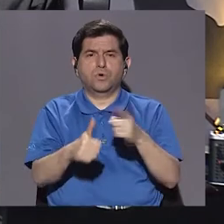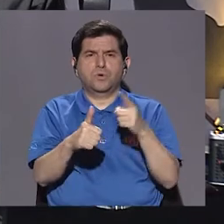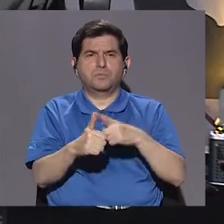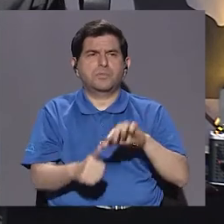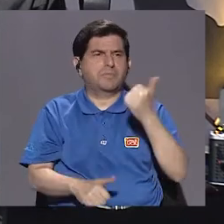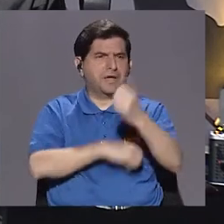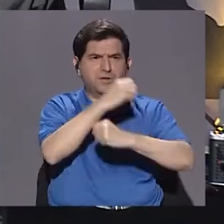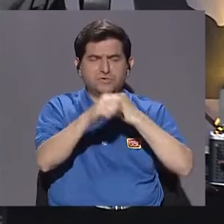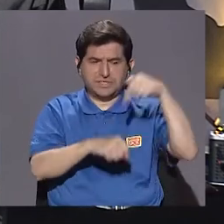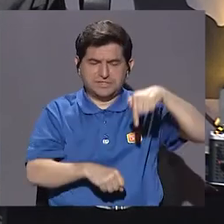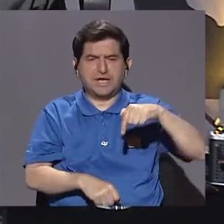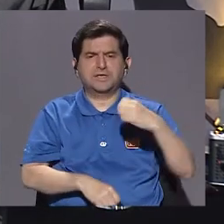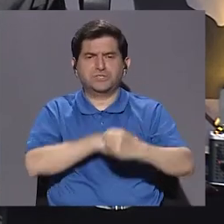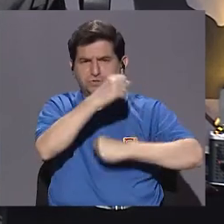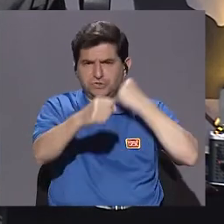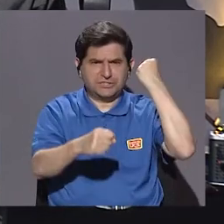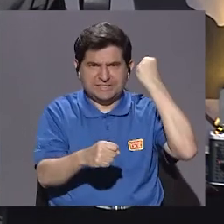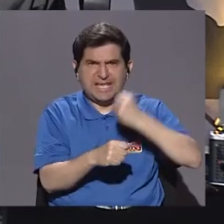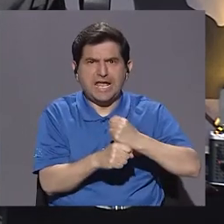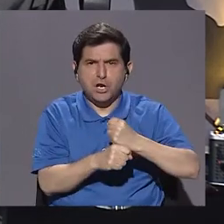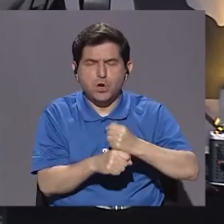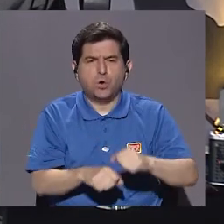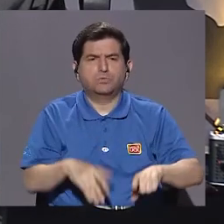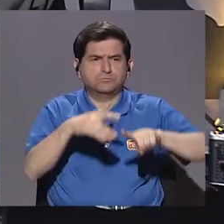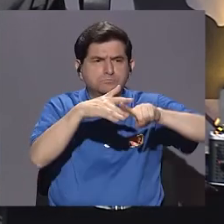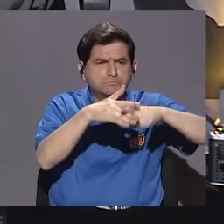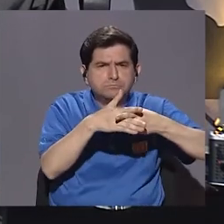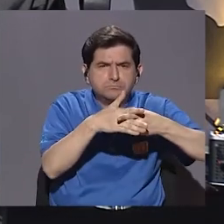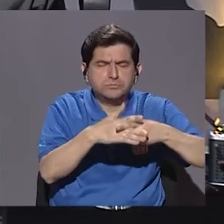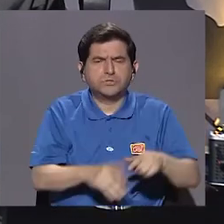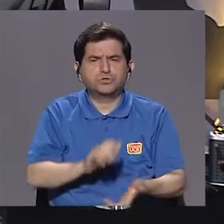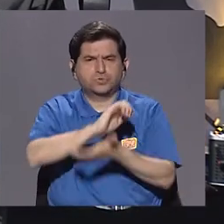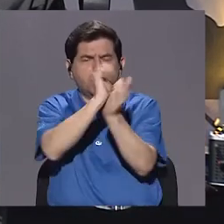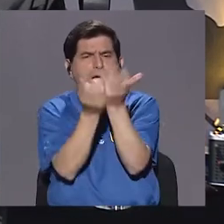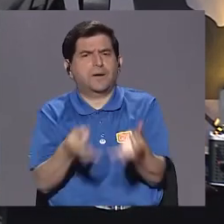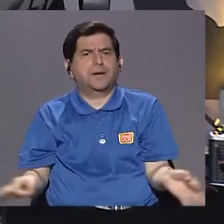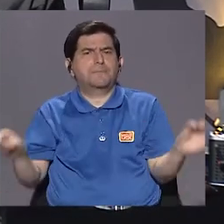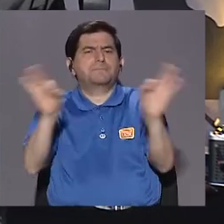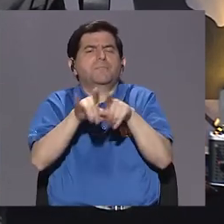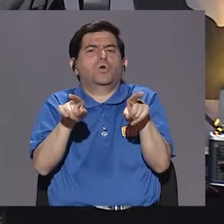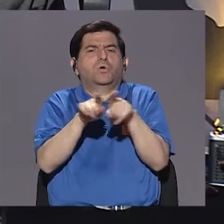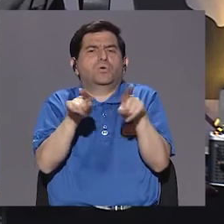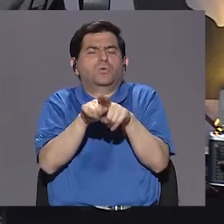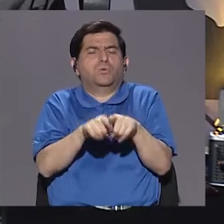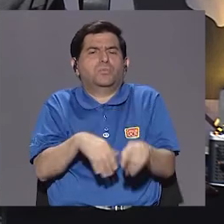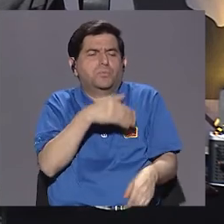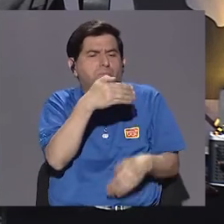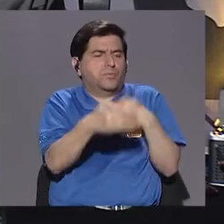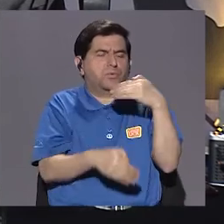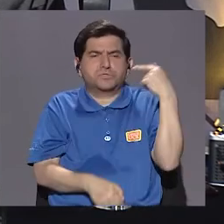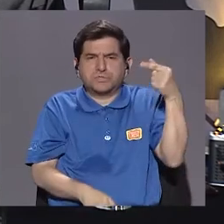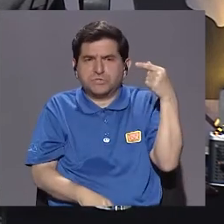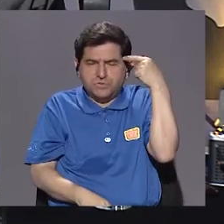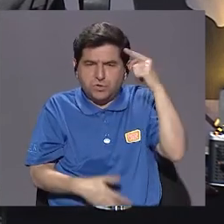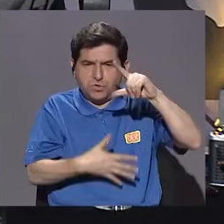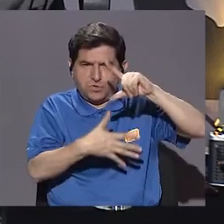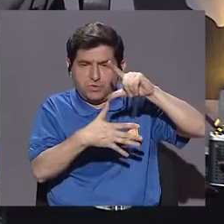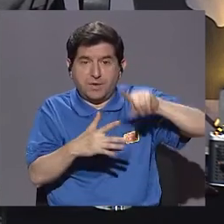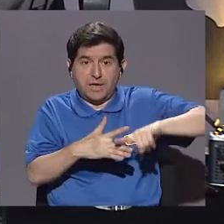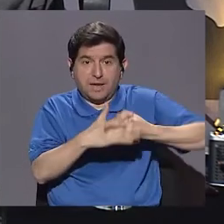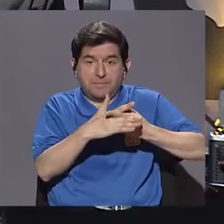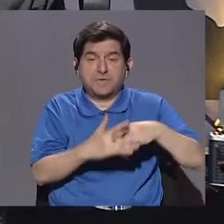década de este siglo empezó a producirse un cambio importante también en la conducción de los gobiernos de américa latina